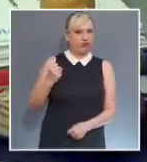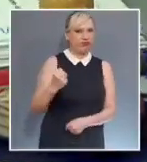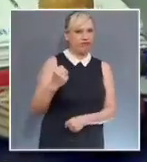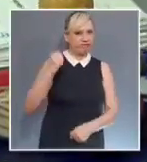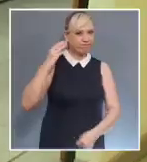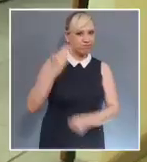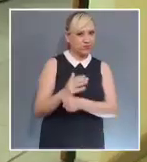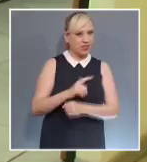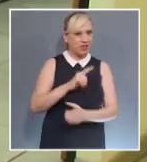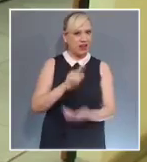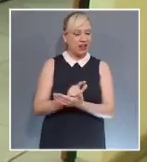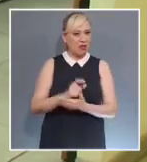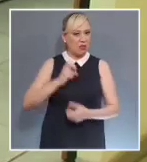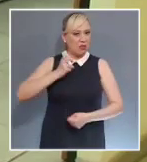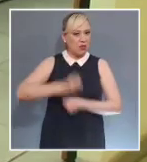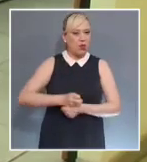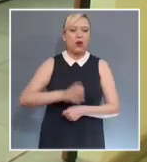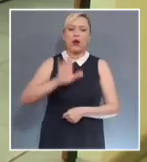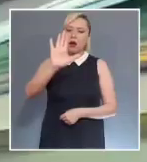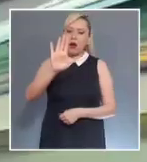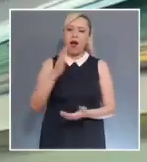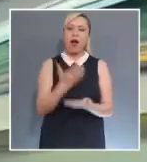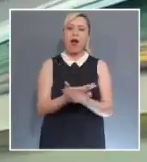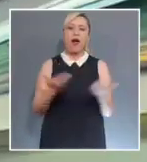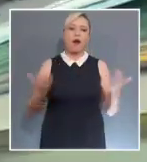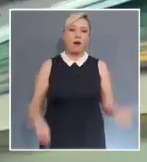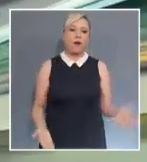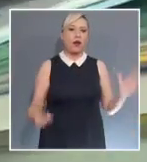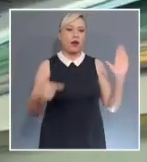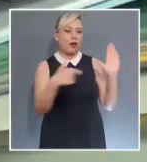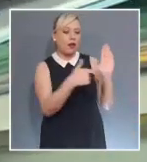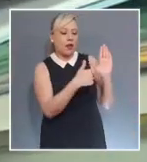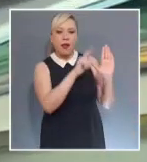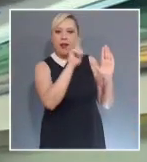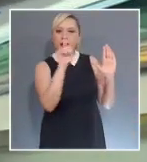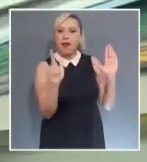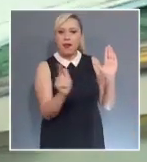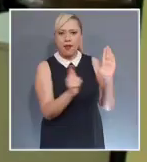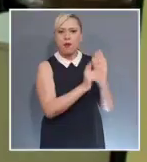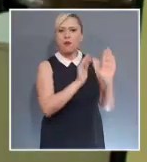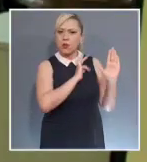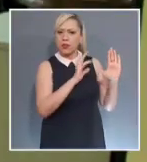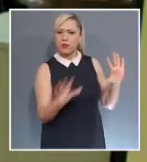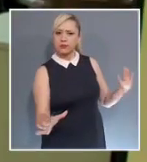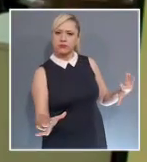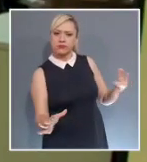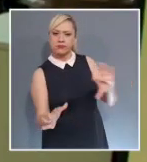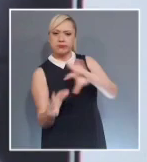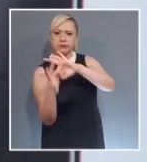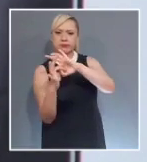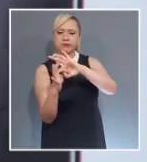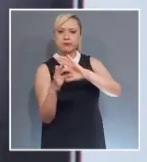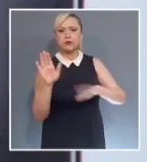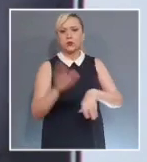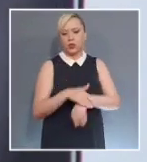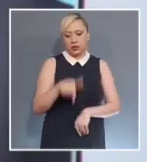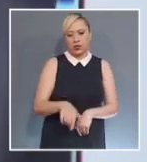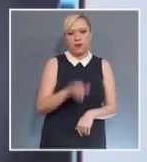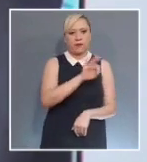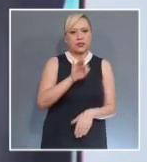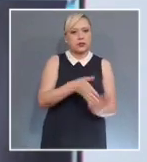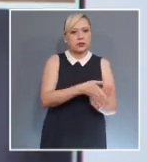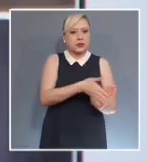Al momento de haber sido iniciados dejando Clara la prohibición de mezclar disposiciones del modelo inquisitorio